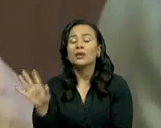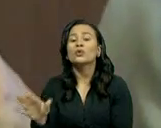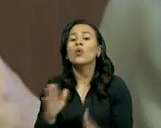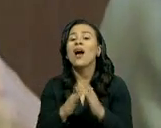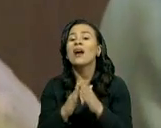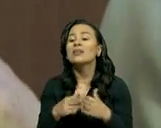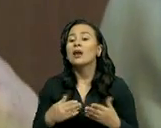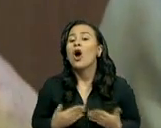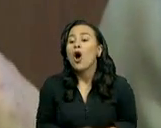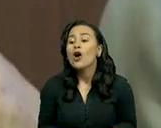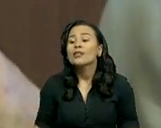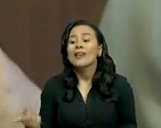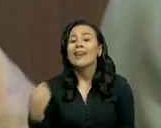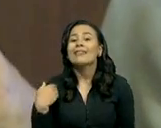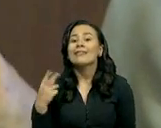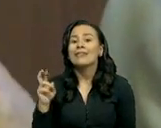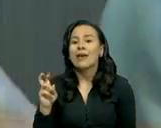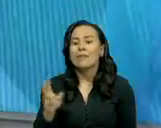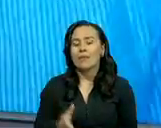informó Carolina Basante.